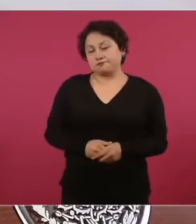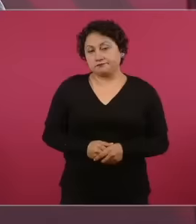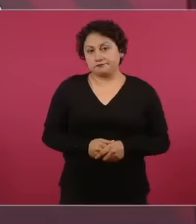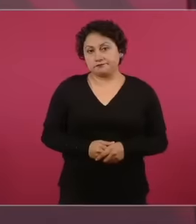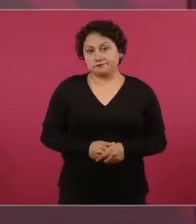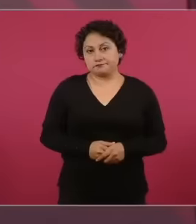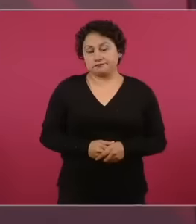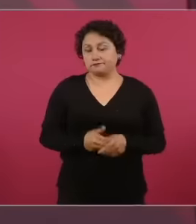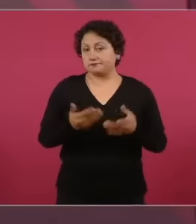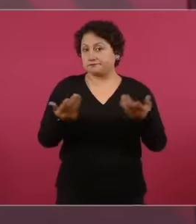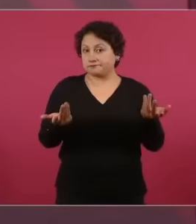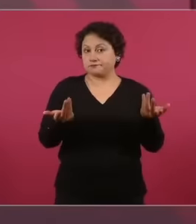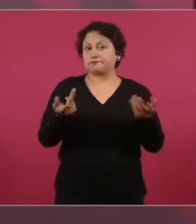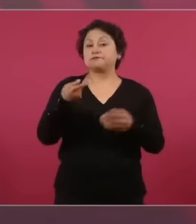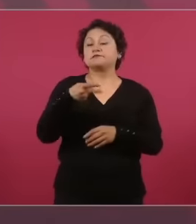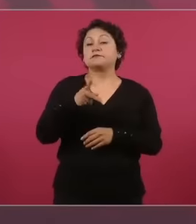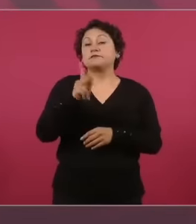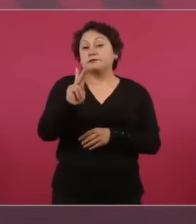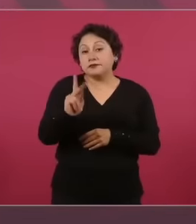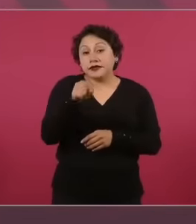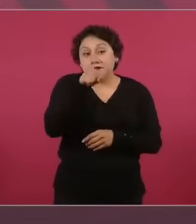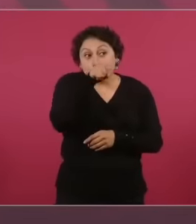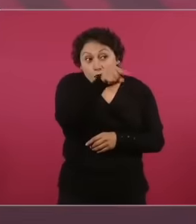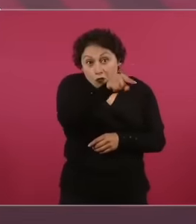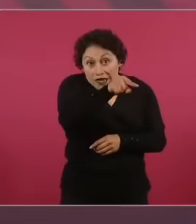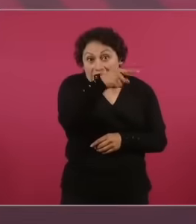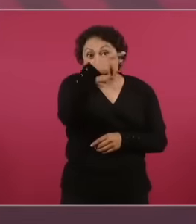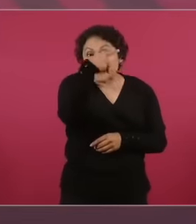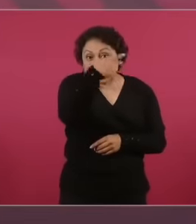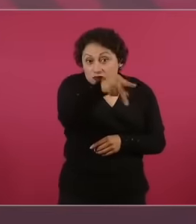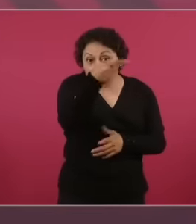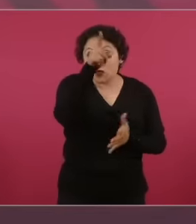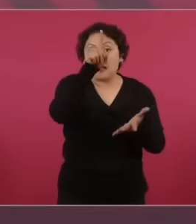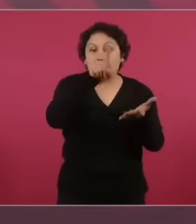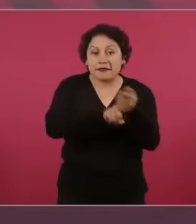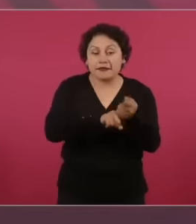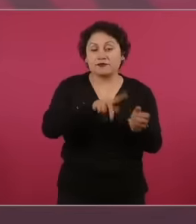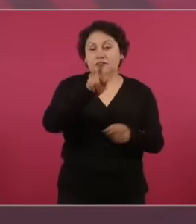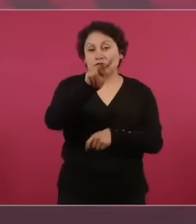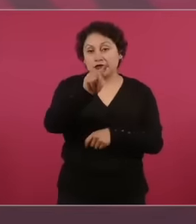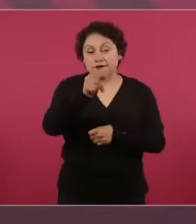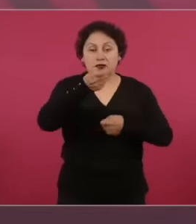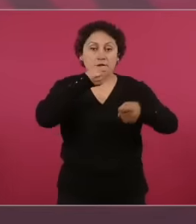Pero es conductor de un programa de televisión.